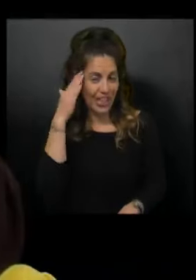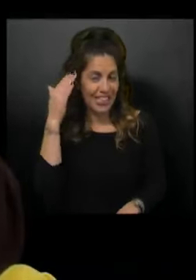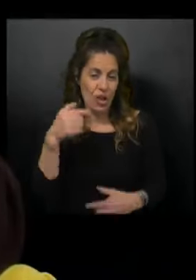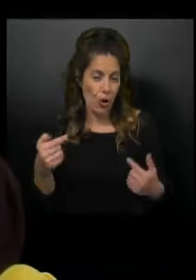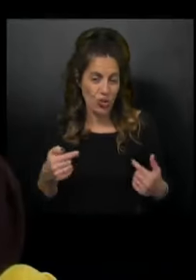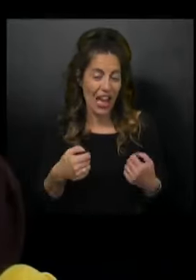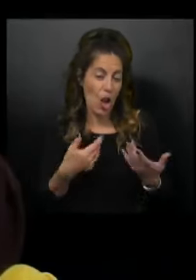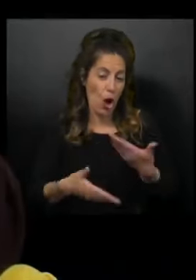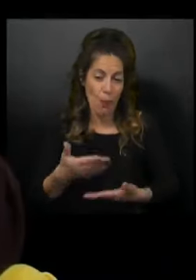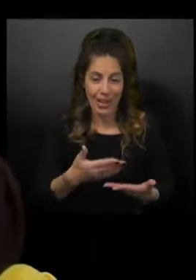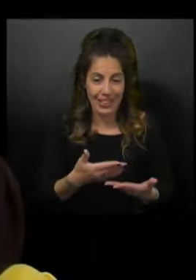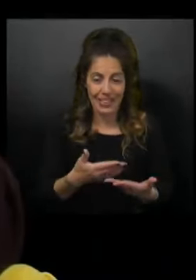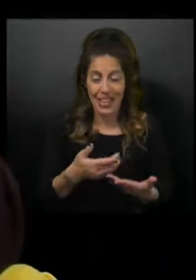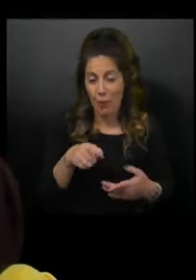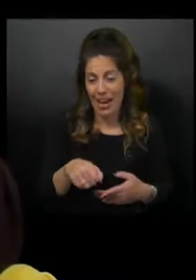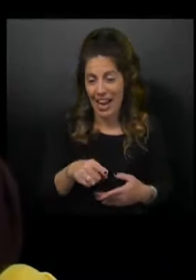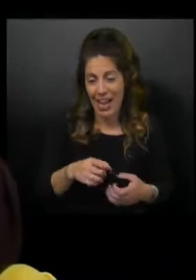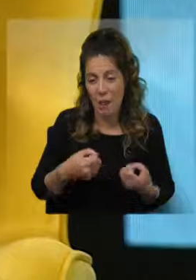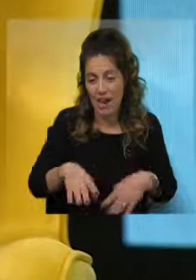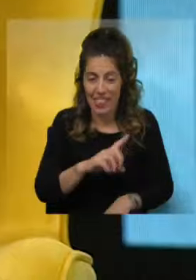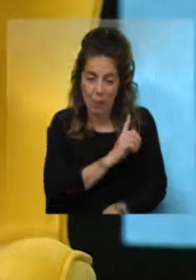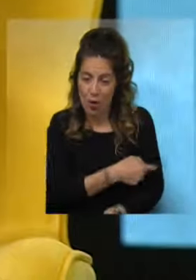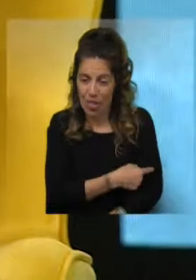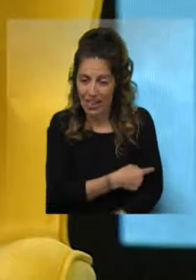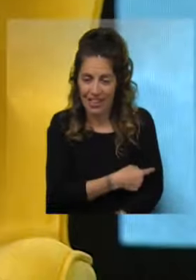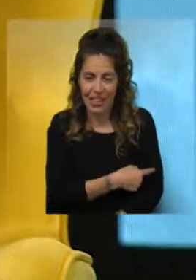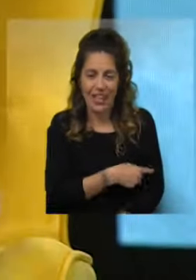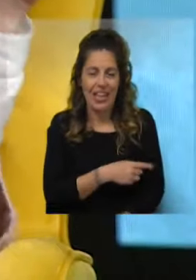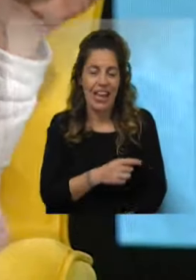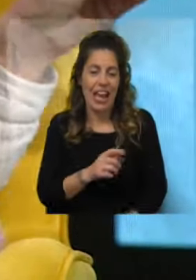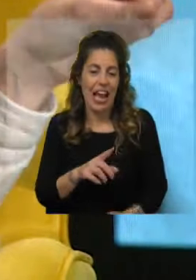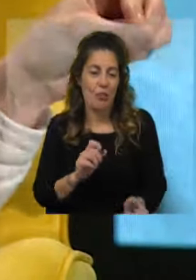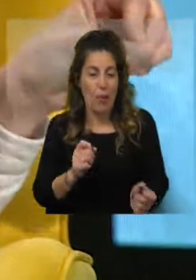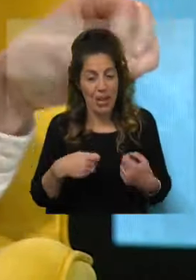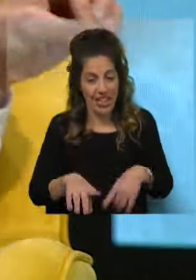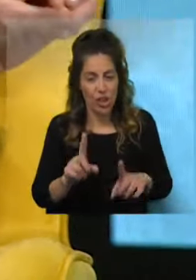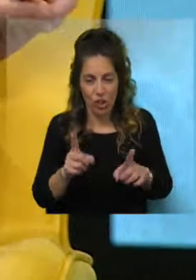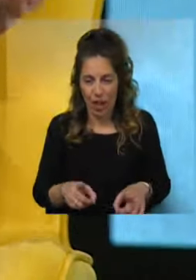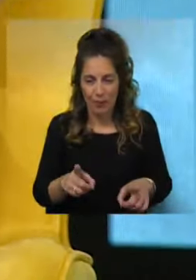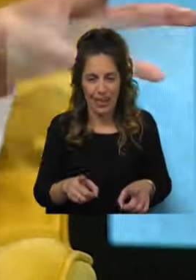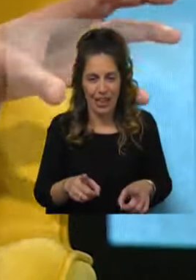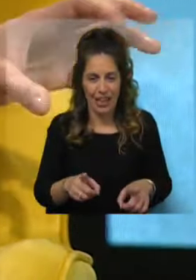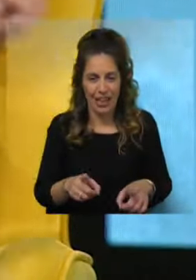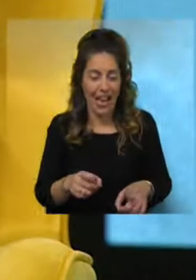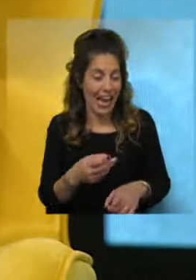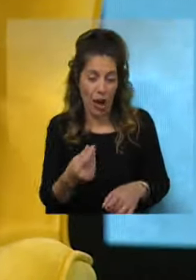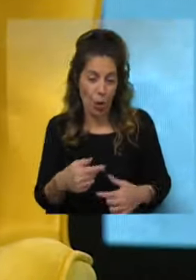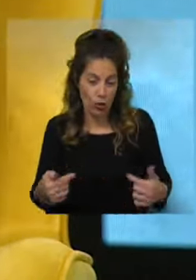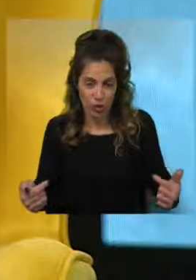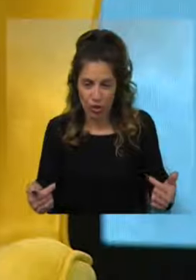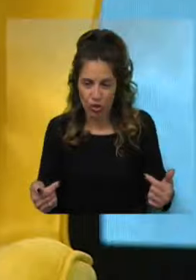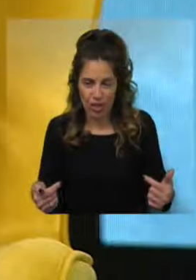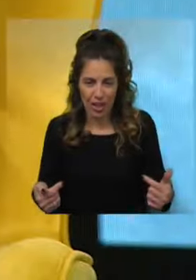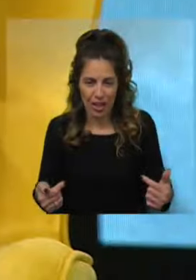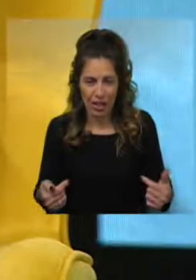que dejás de ser imprescindible y en esto de dejar de ser imprescindible Y de cambiar también van perdiendo eh recursos no porque en realidad